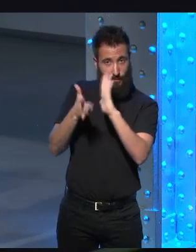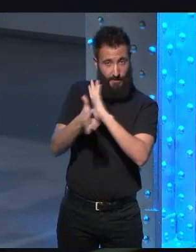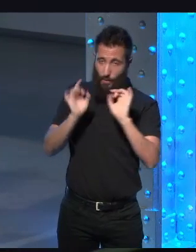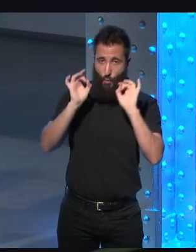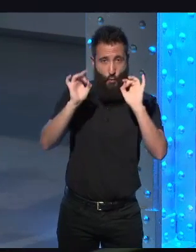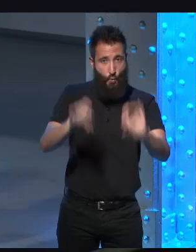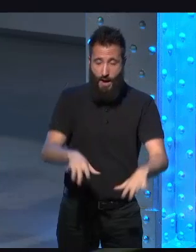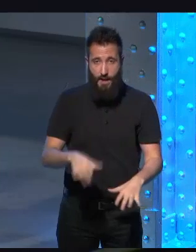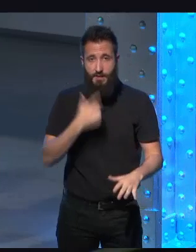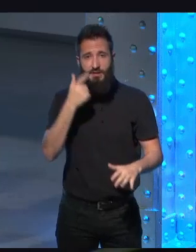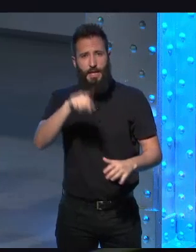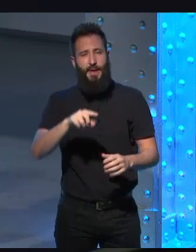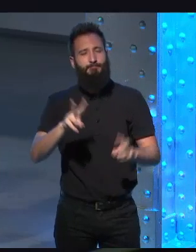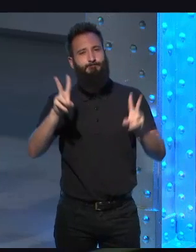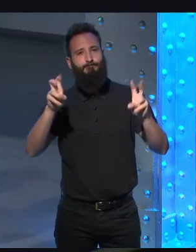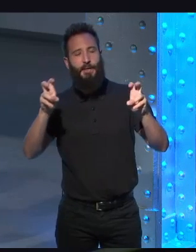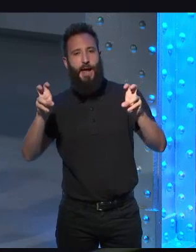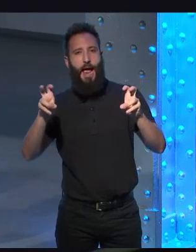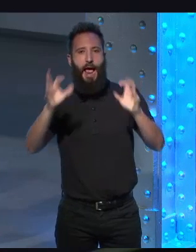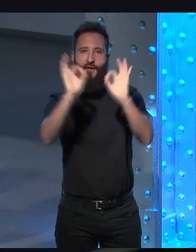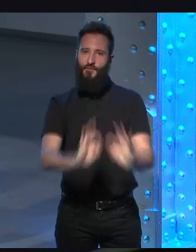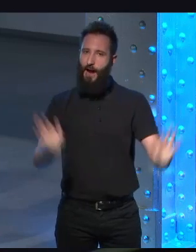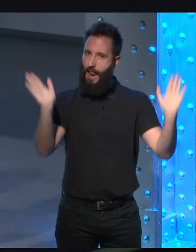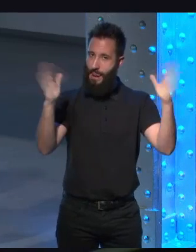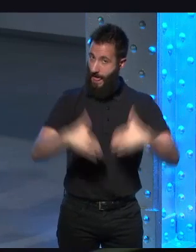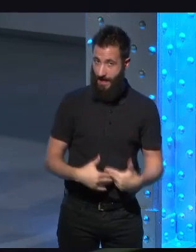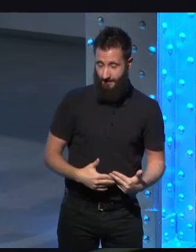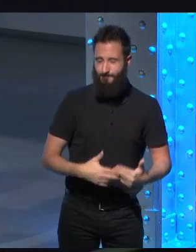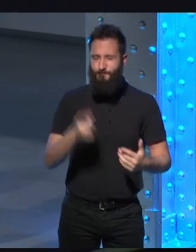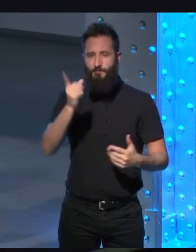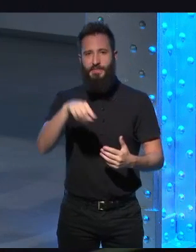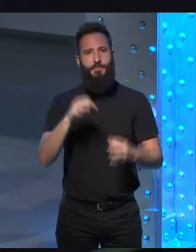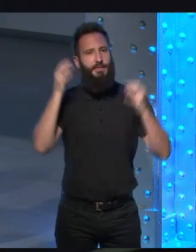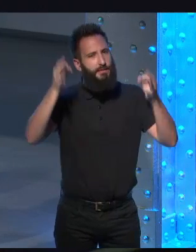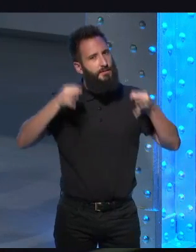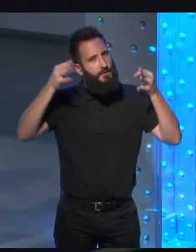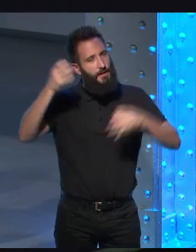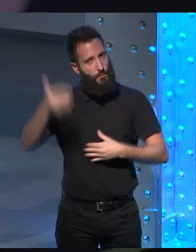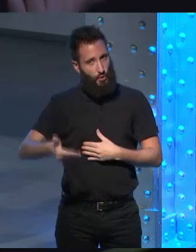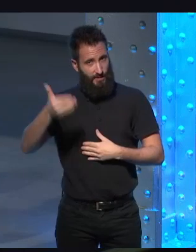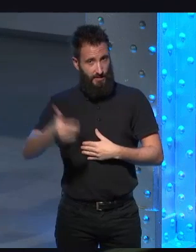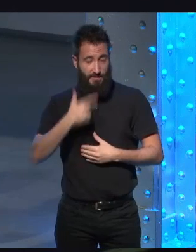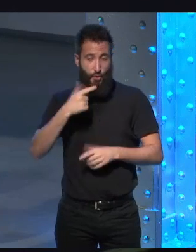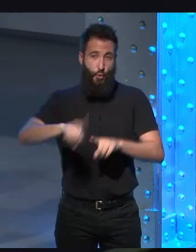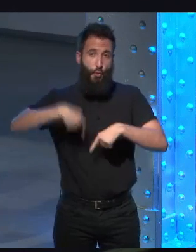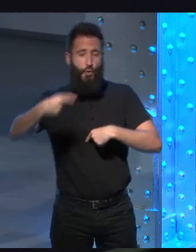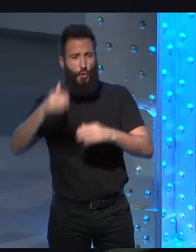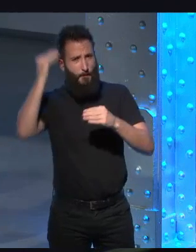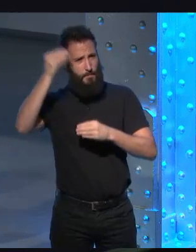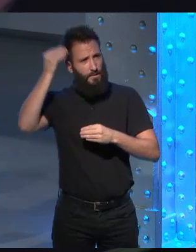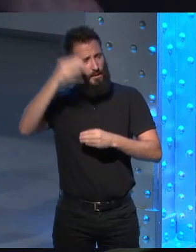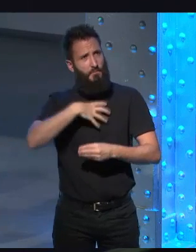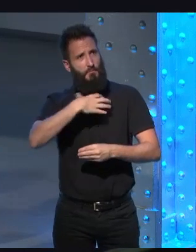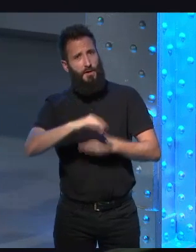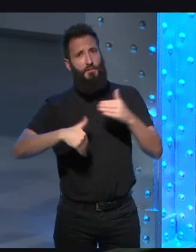o además en el sentido más informal posible. Pero sí que eso es muy importante. Luego también hemos pensado cosas que pues nos gustaría